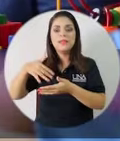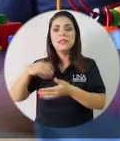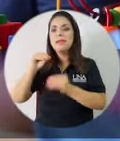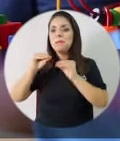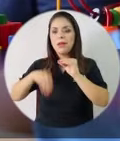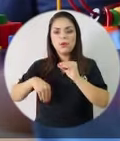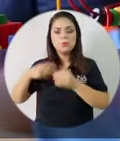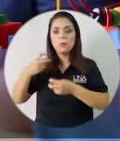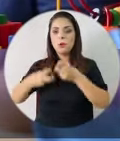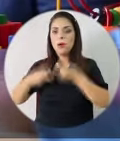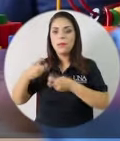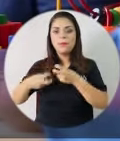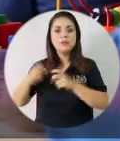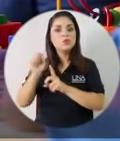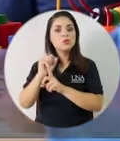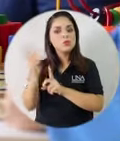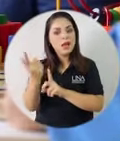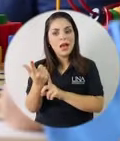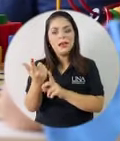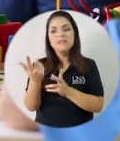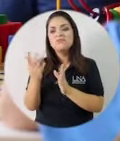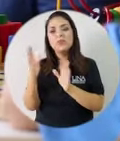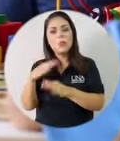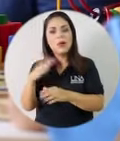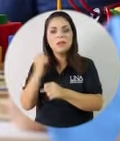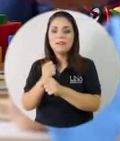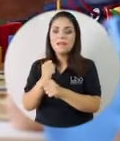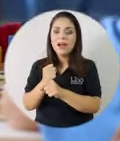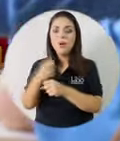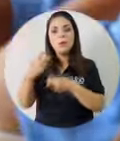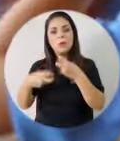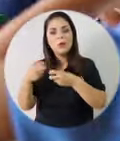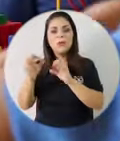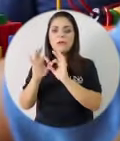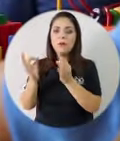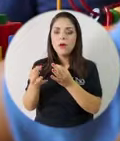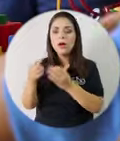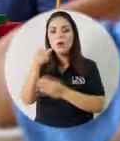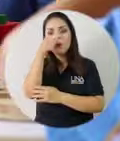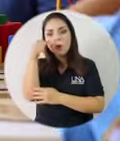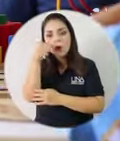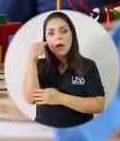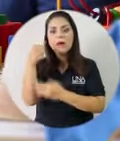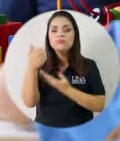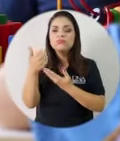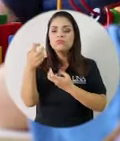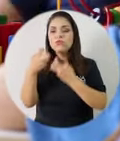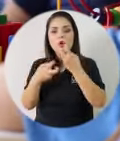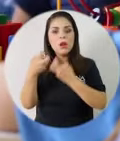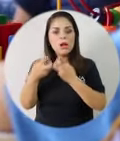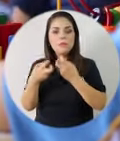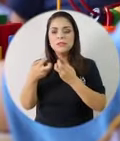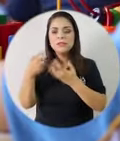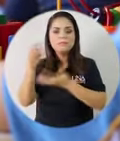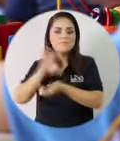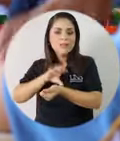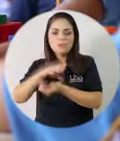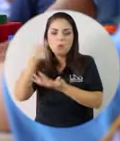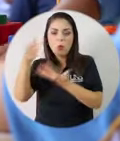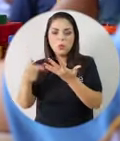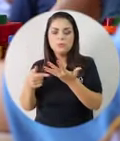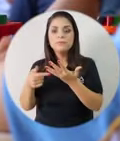problemáticas sociales asociadas con desempleo, problemas familiares, consumo de drogas, problemas criminológicos, entre otros.